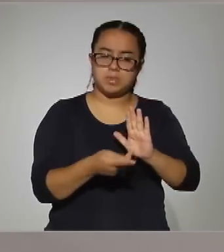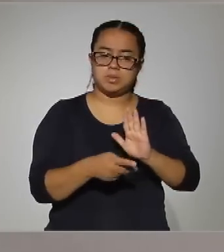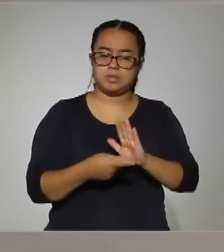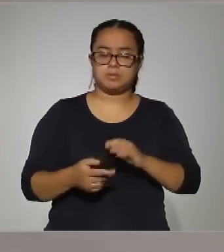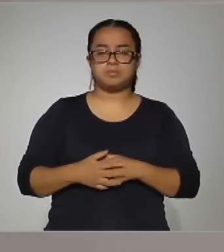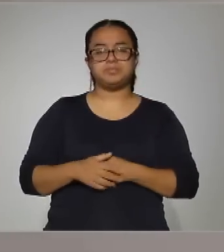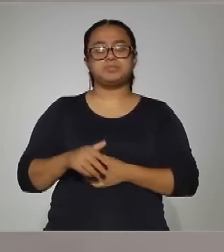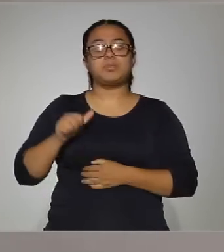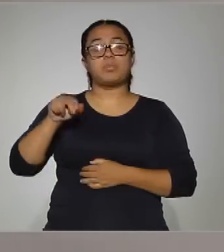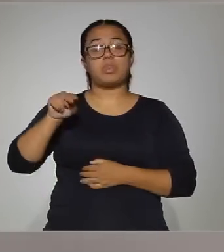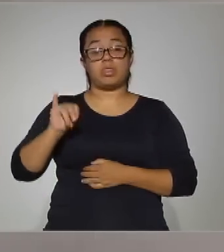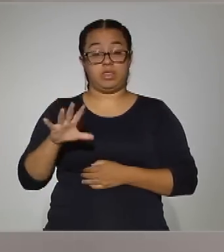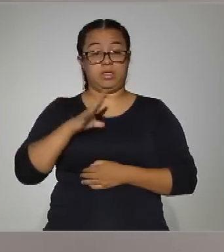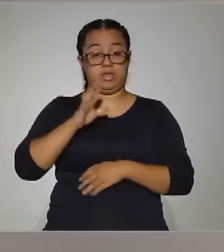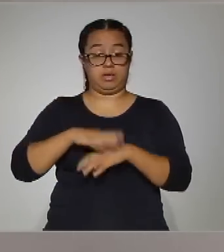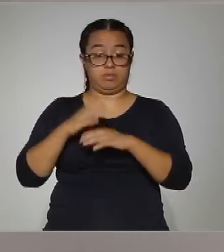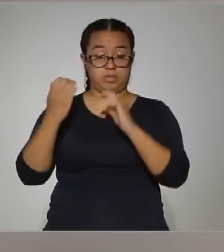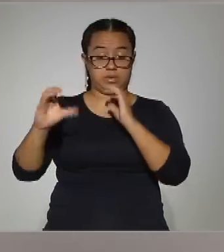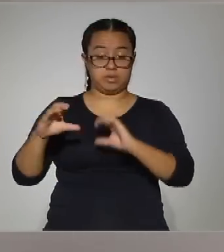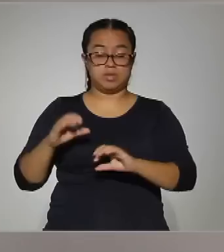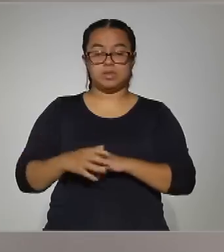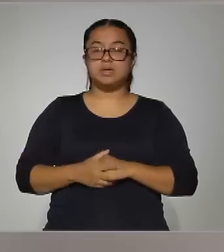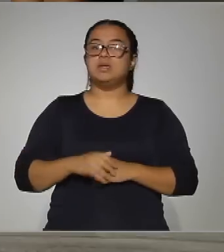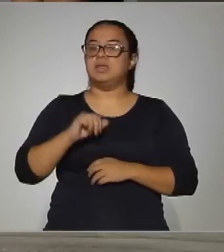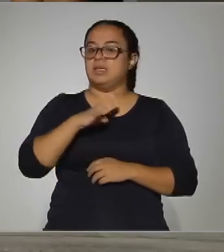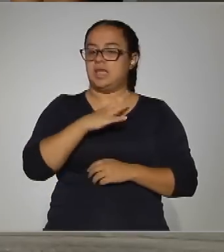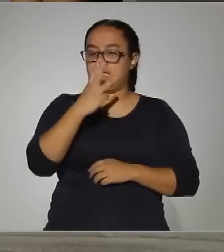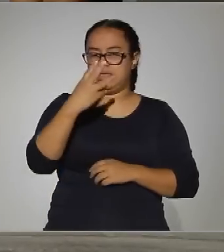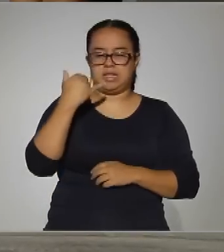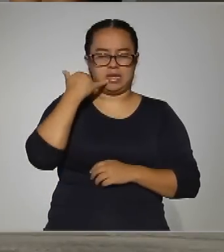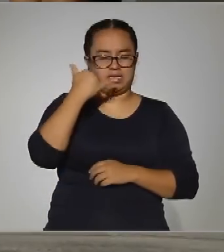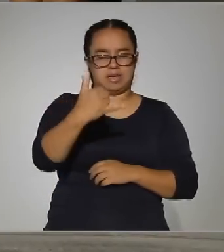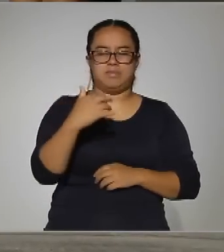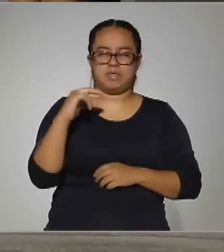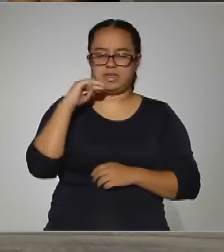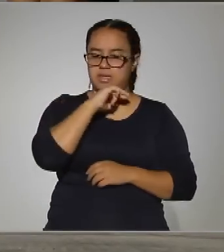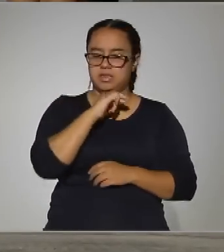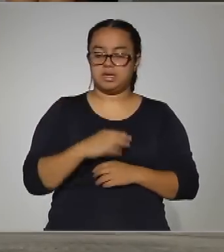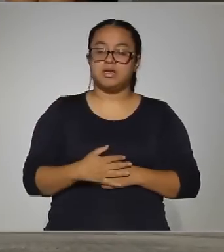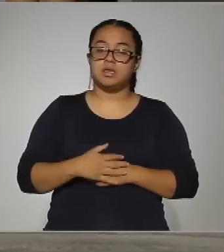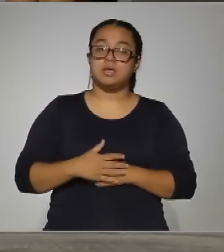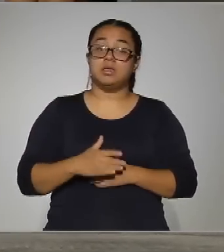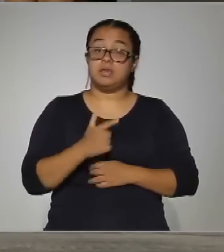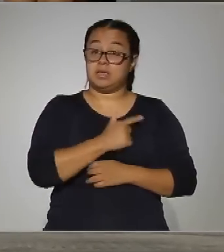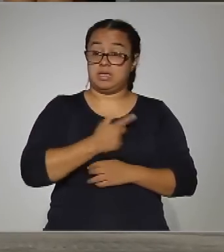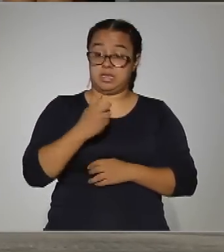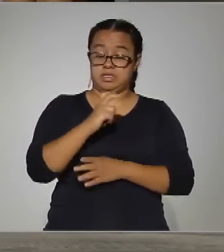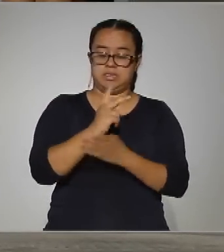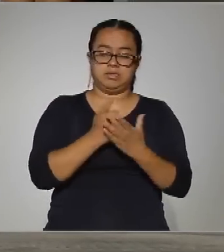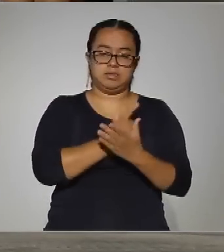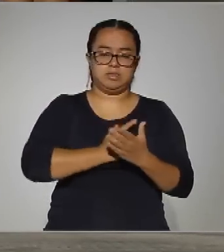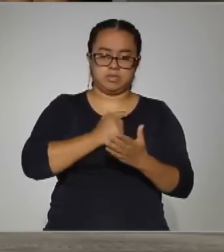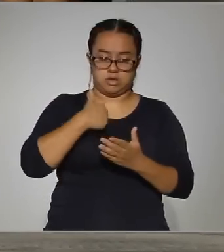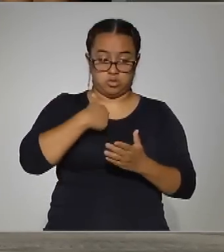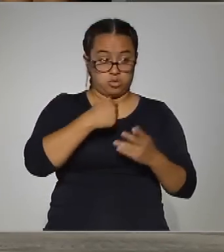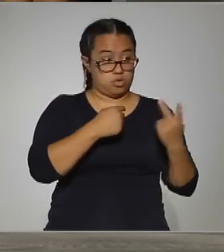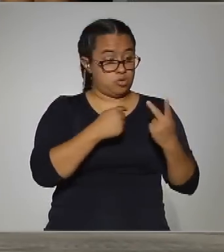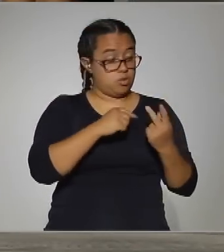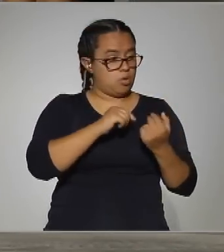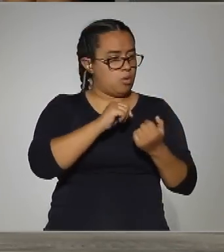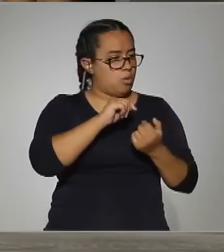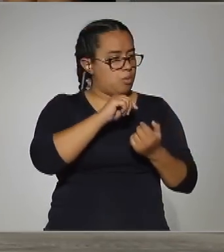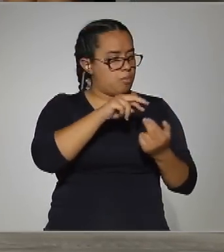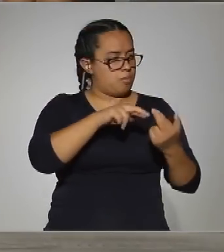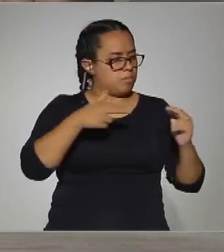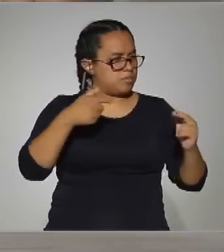A ver, Ani, dices que hay cosas interesantes. Uy, 3 llamadas, se las leo rápido. Por favor. Me gusta mucho el programa. Me traumé con mi pareja por una